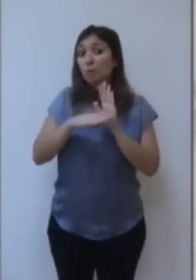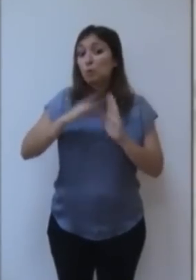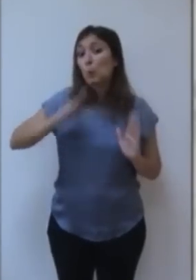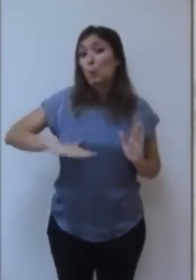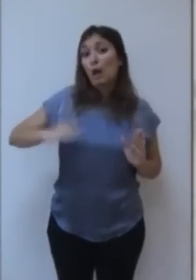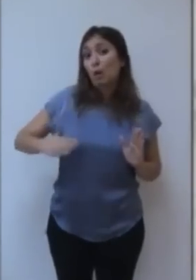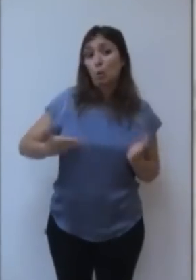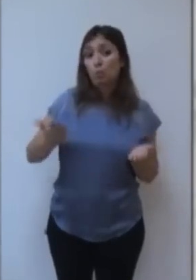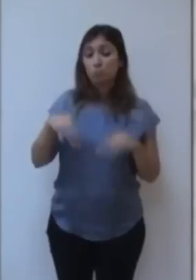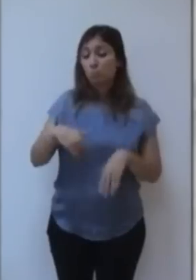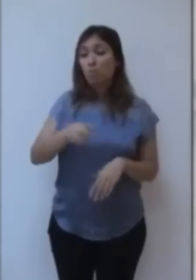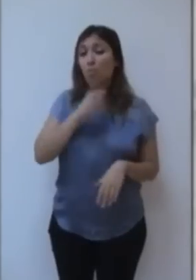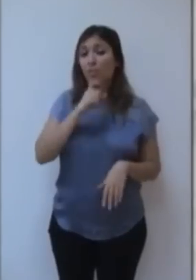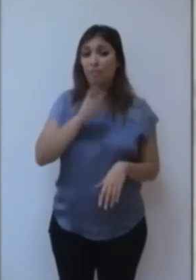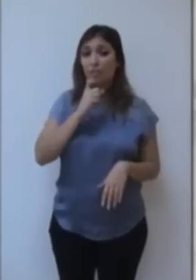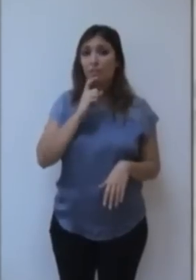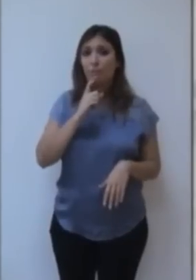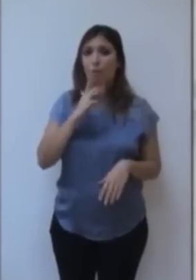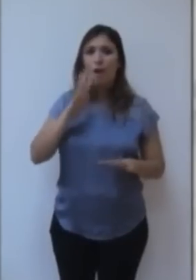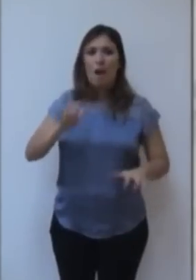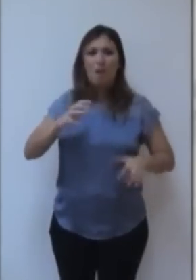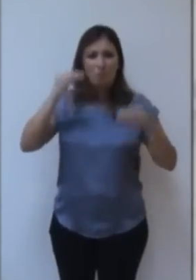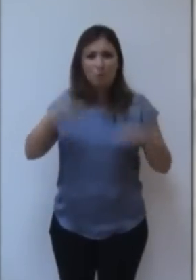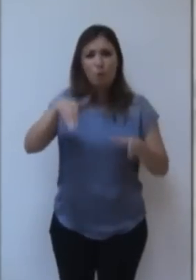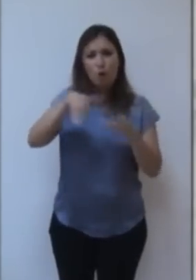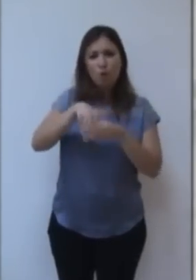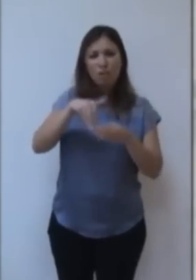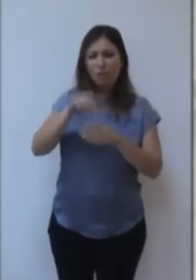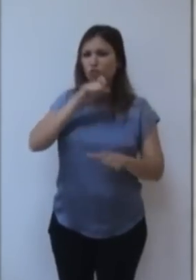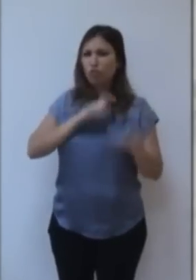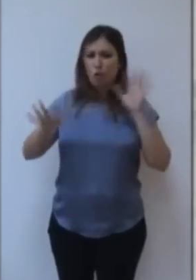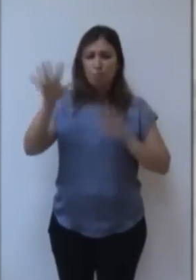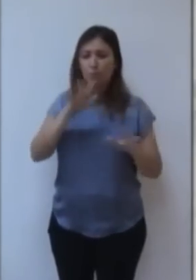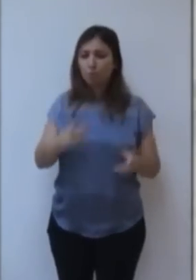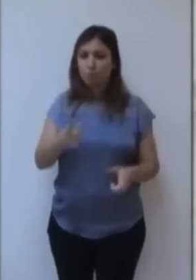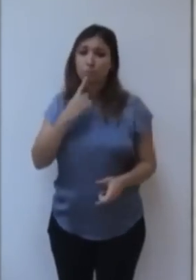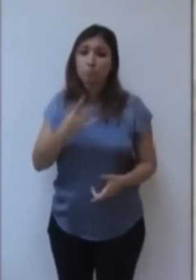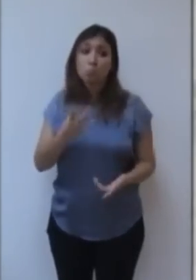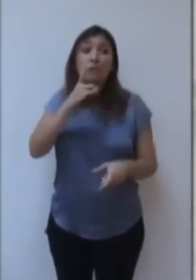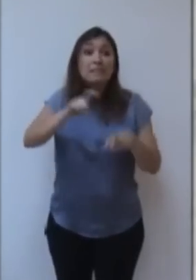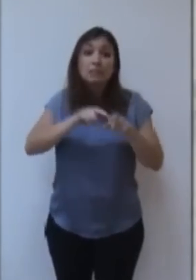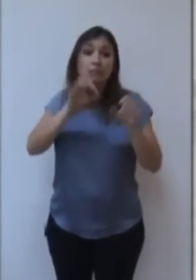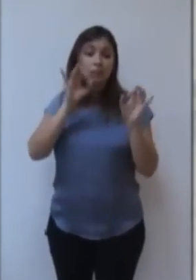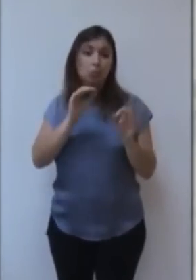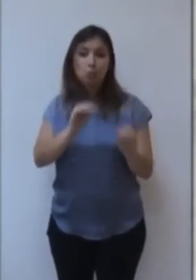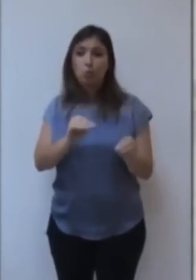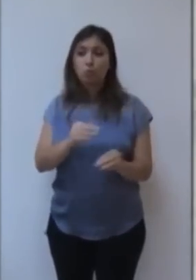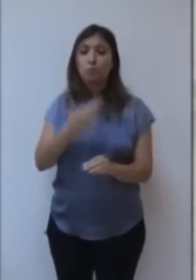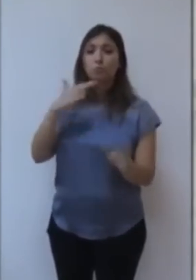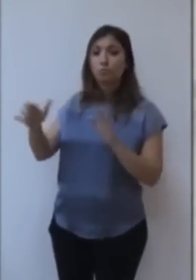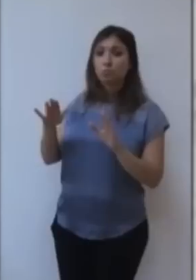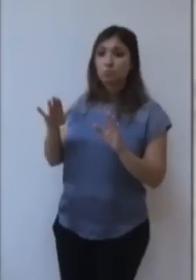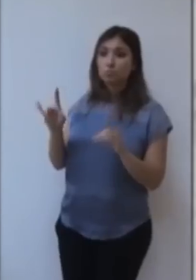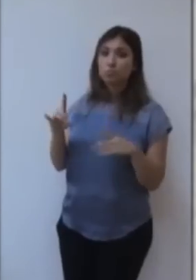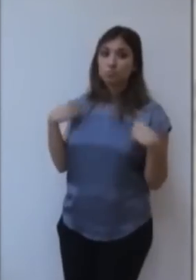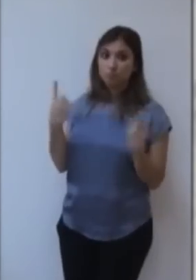puede ser difícil que aprenda una serie de contenidos académicos muy complejos por la naturaleza, ¿no? Pero complejos para todos.